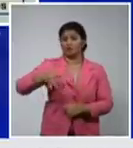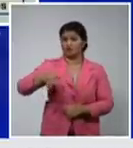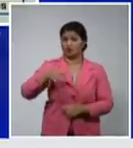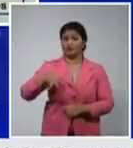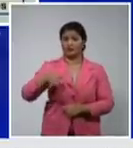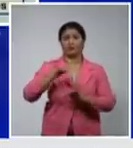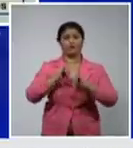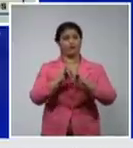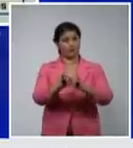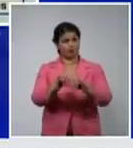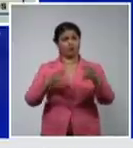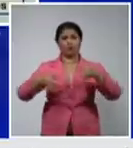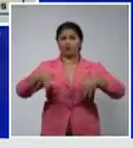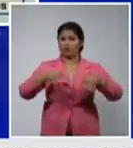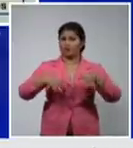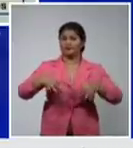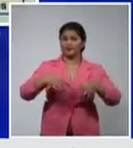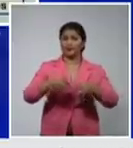municipio,